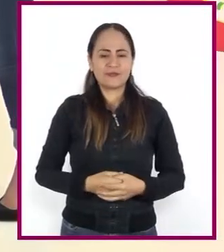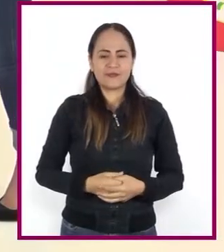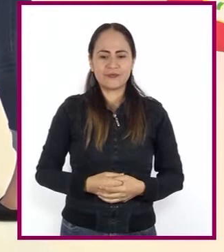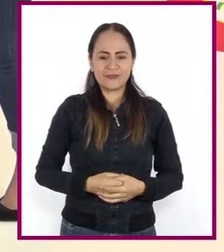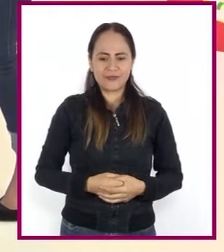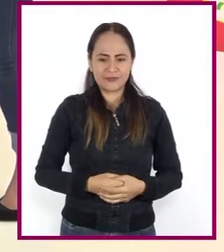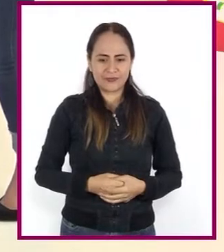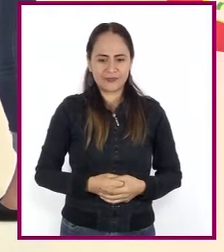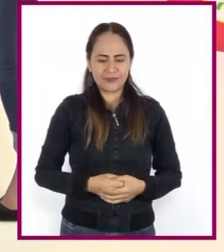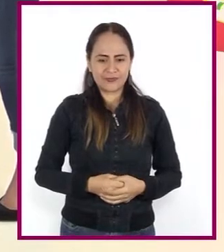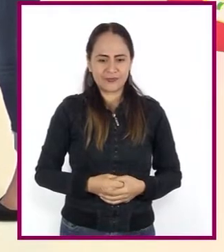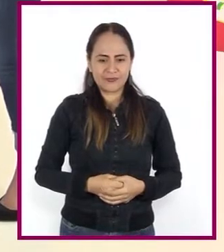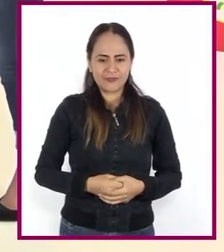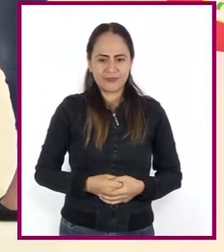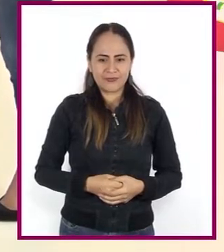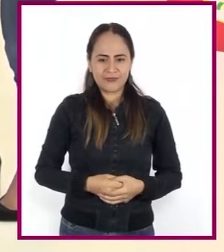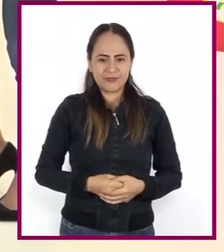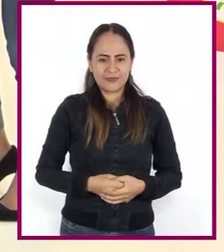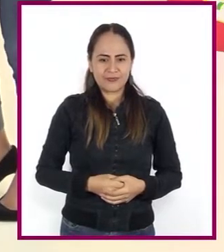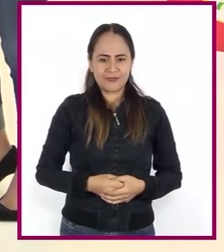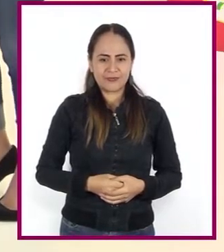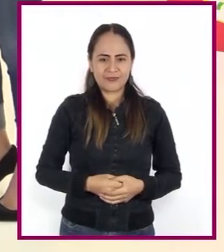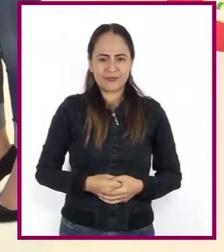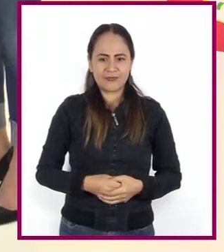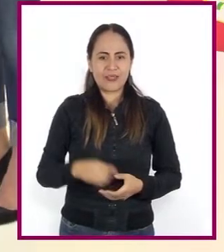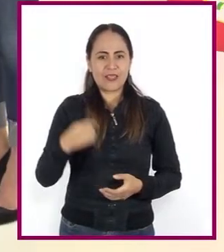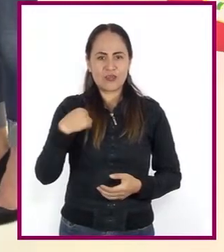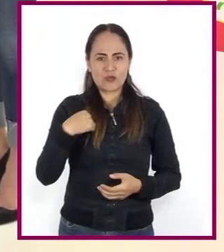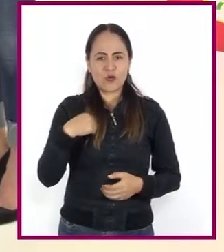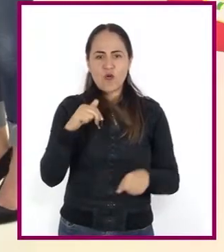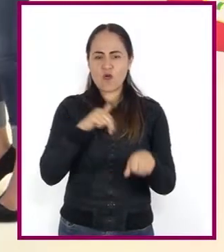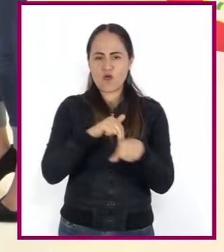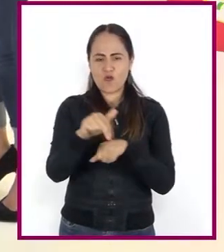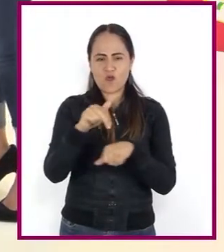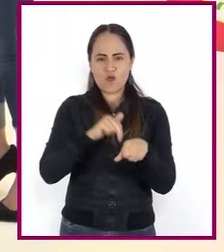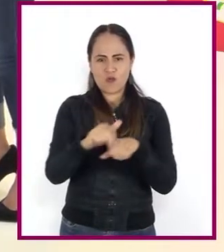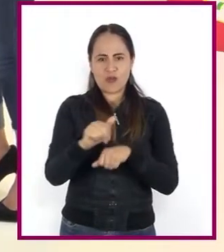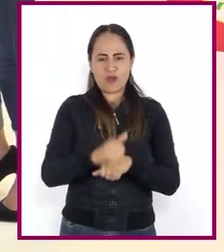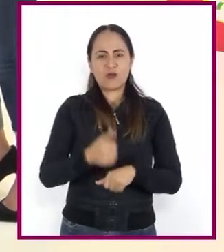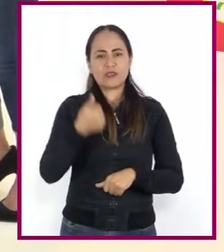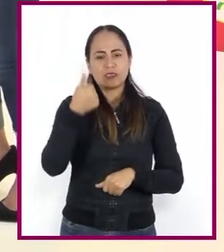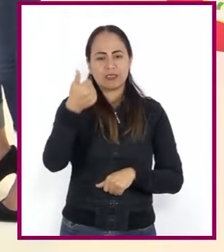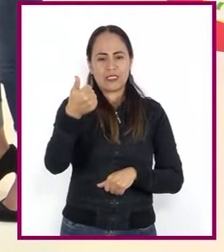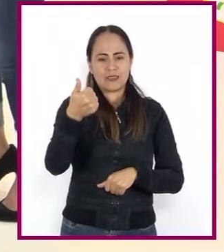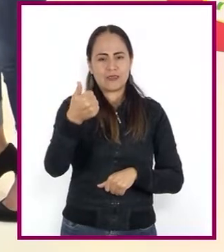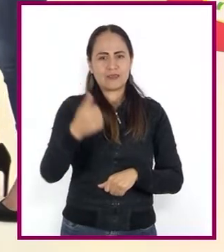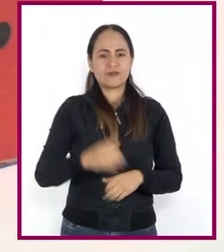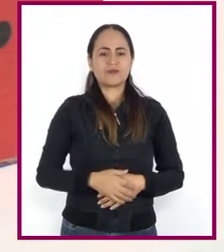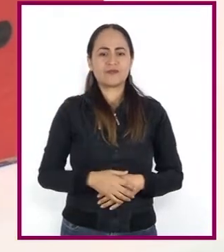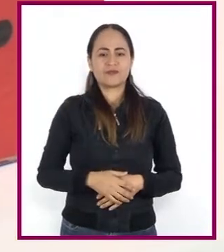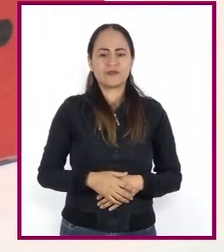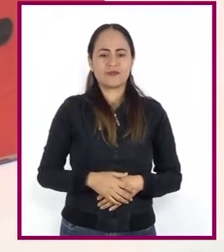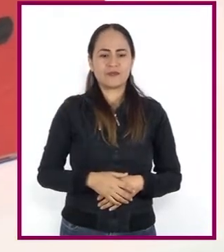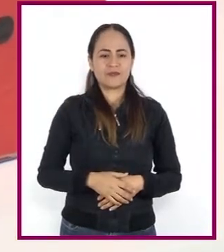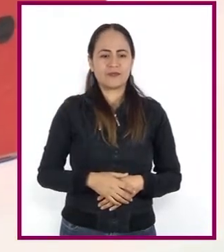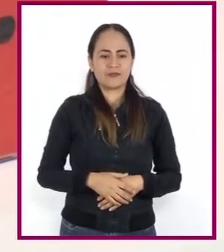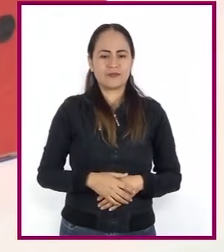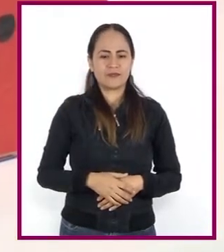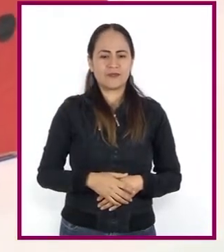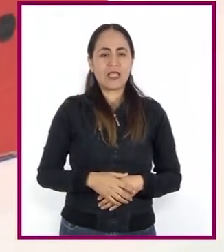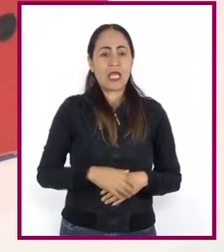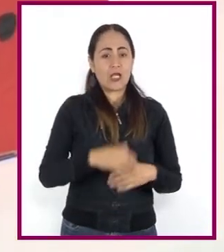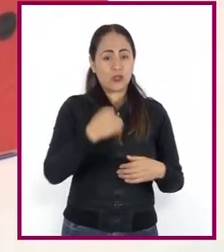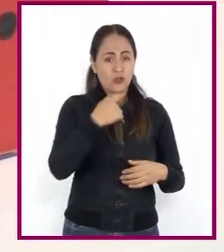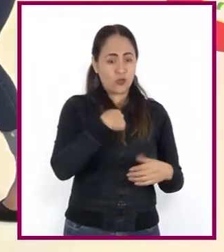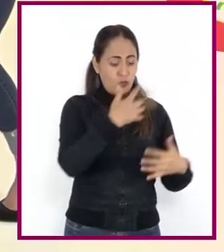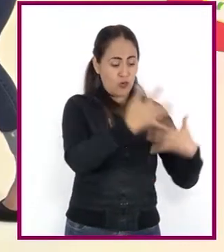Los lanzo. Y me cayó el número 6. Y como estaba en el